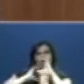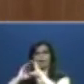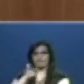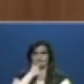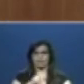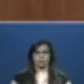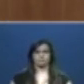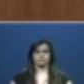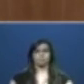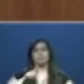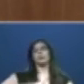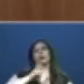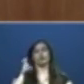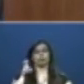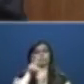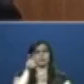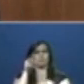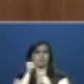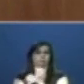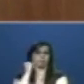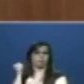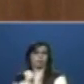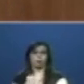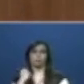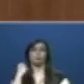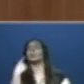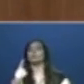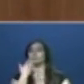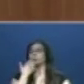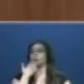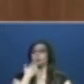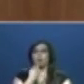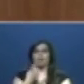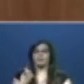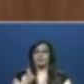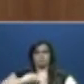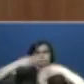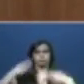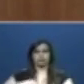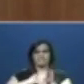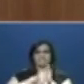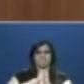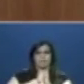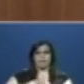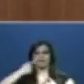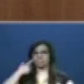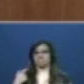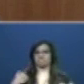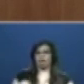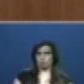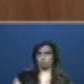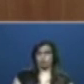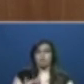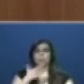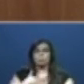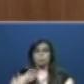trabajaremos también en otros aspectos del modelo uno la necesidad de contar con un auténtico Sistema Nacional de salud que por ejemplo haga posible algo tan